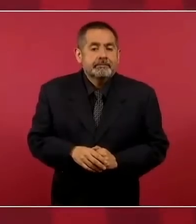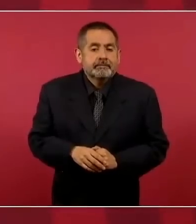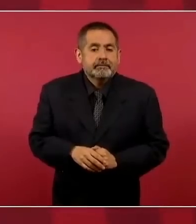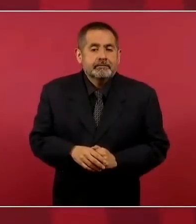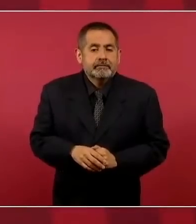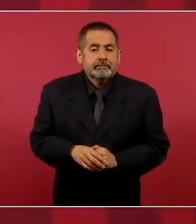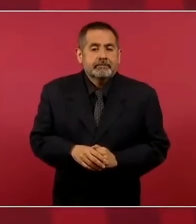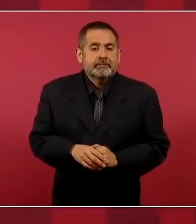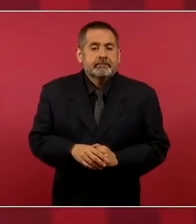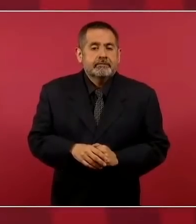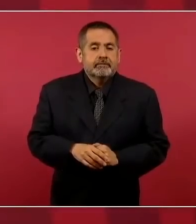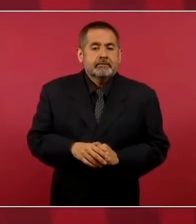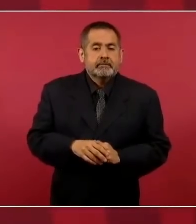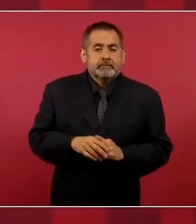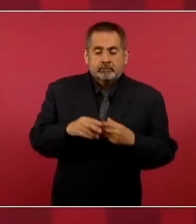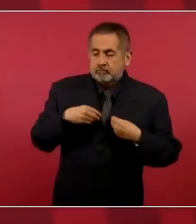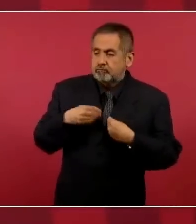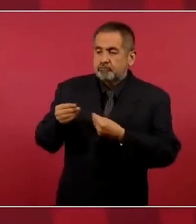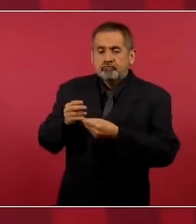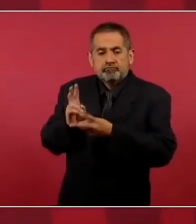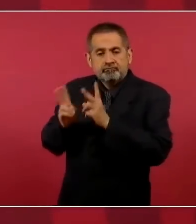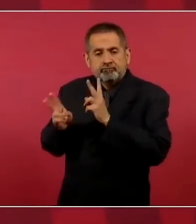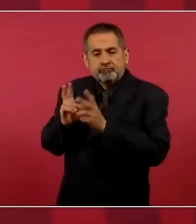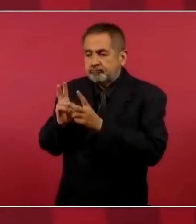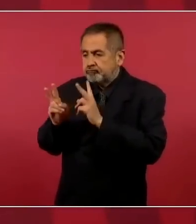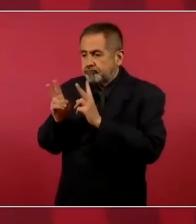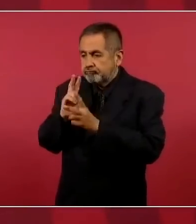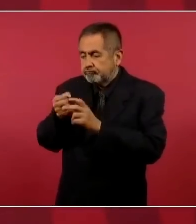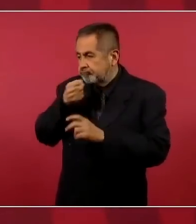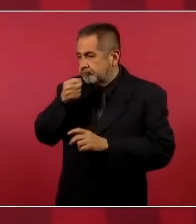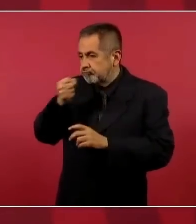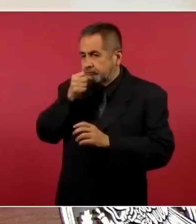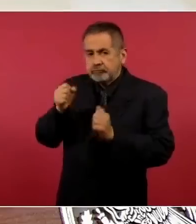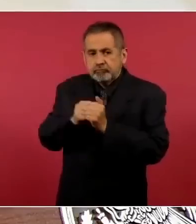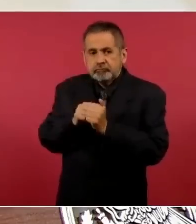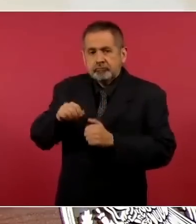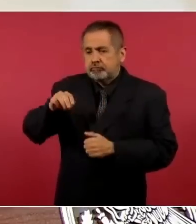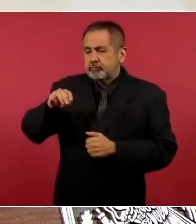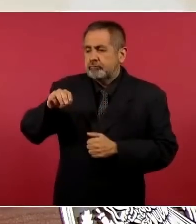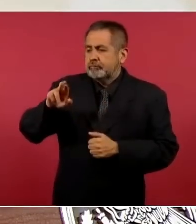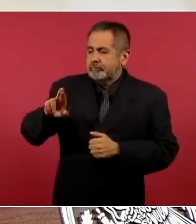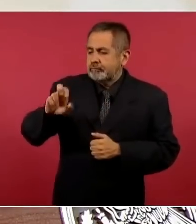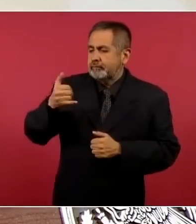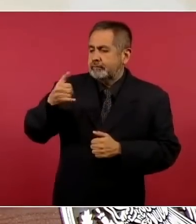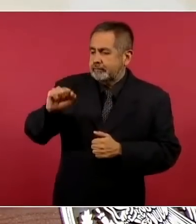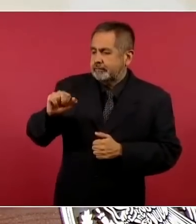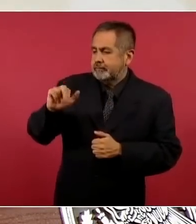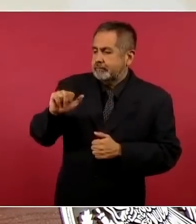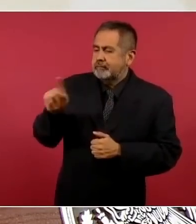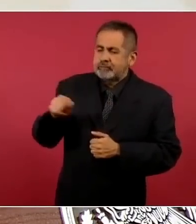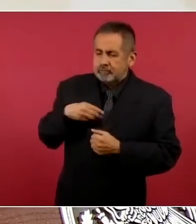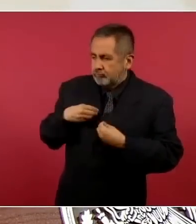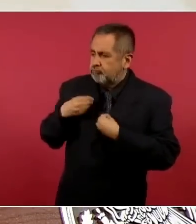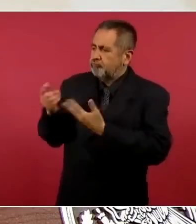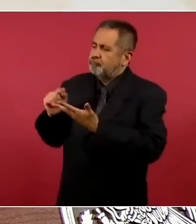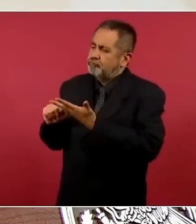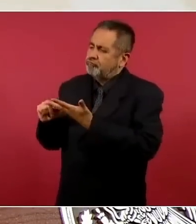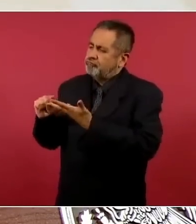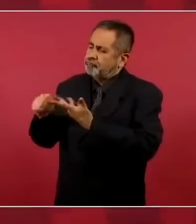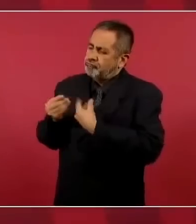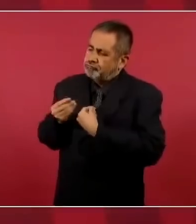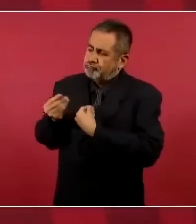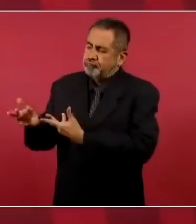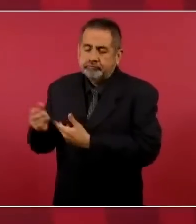yo le di una entrevista a Miguel Reyes Razo, pero